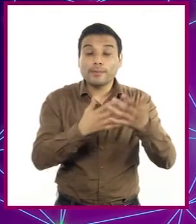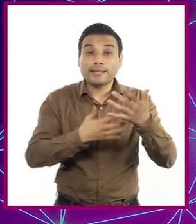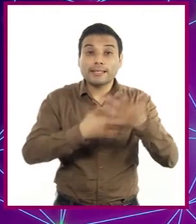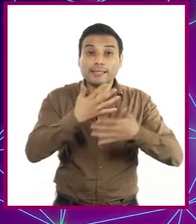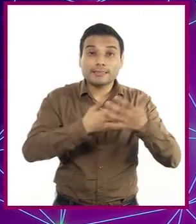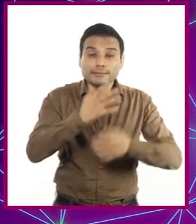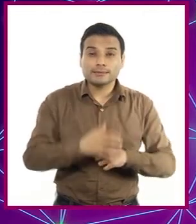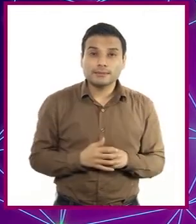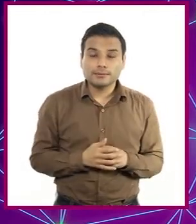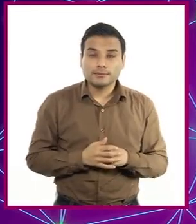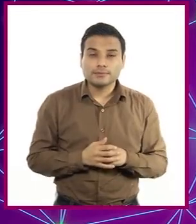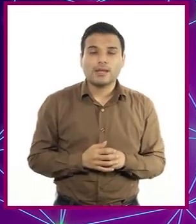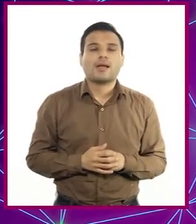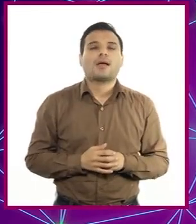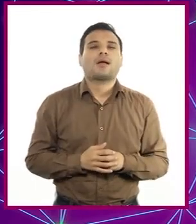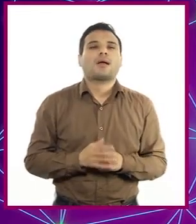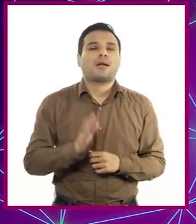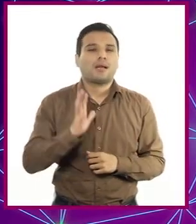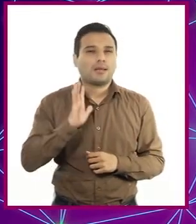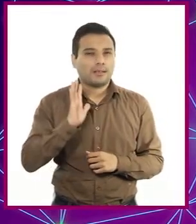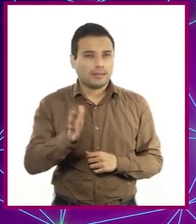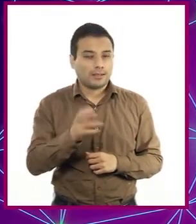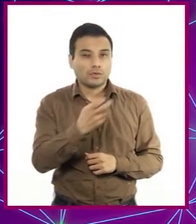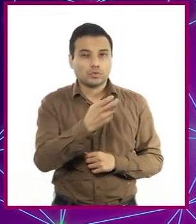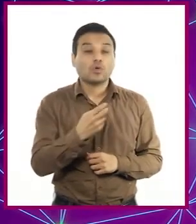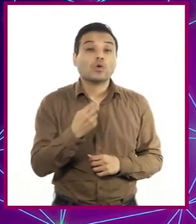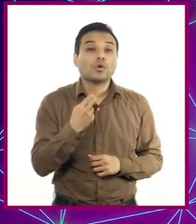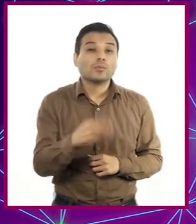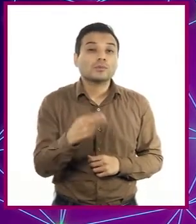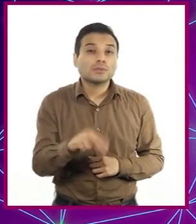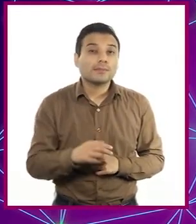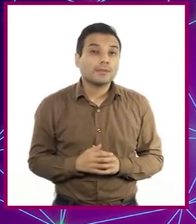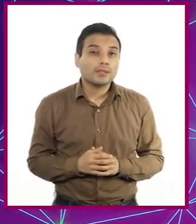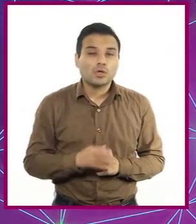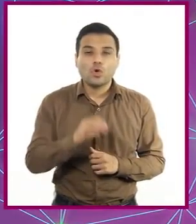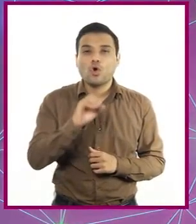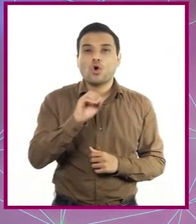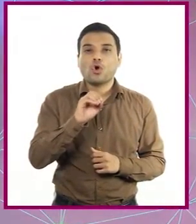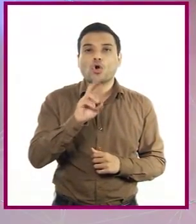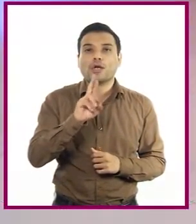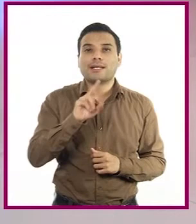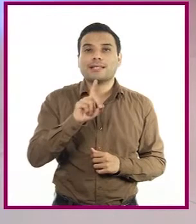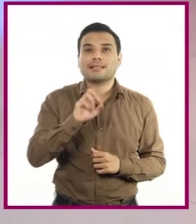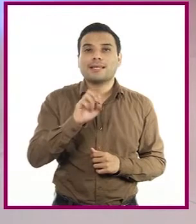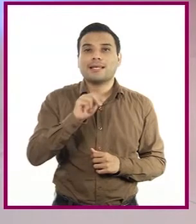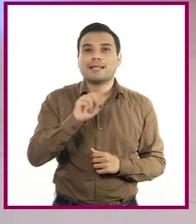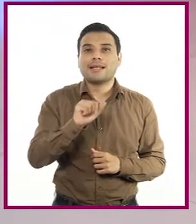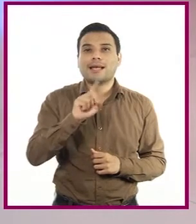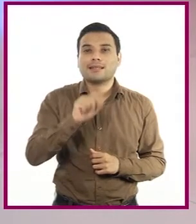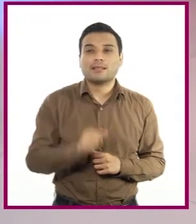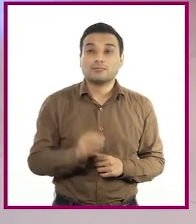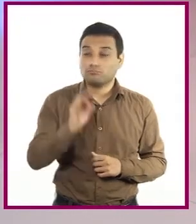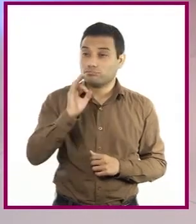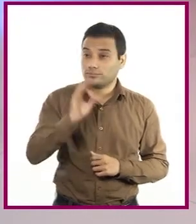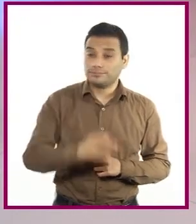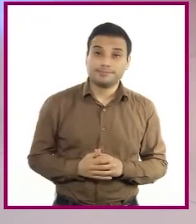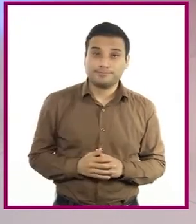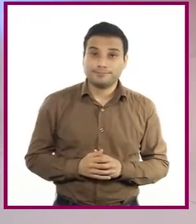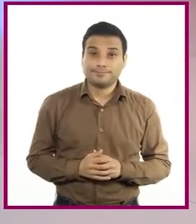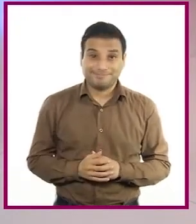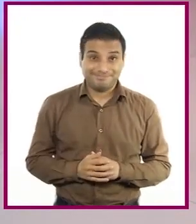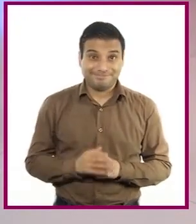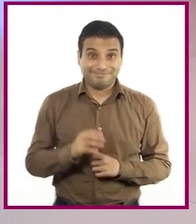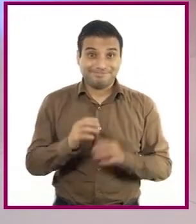modelo general de una ecuación lineal es conocido como ordenada al origen. Excelente, Leslie. Como